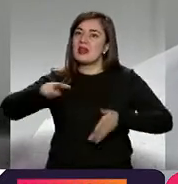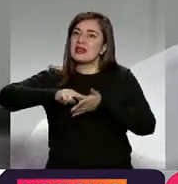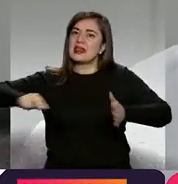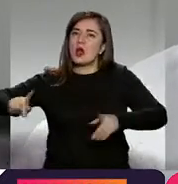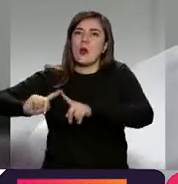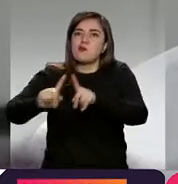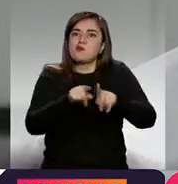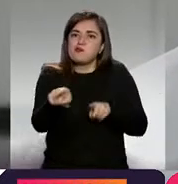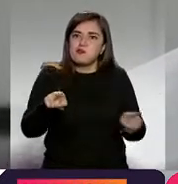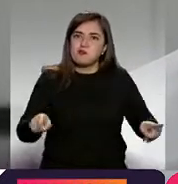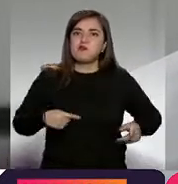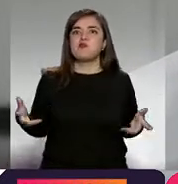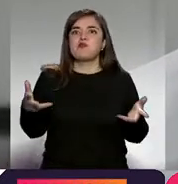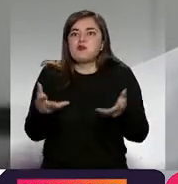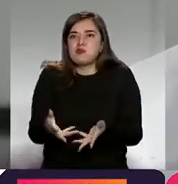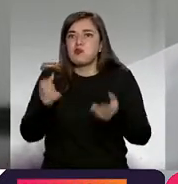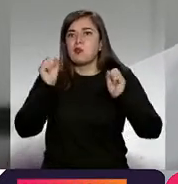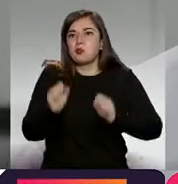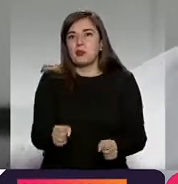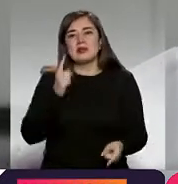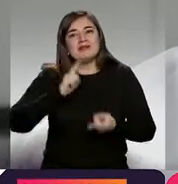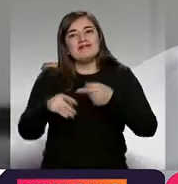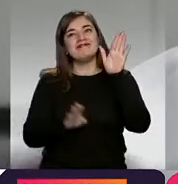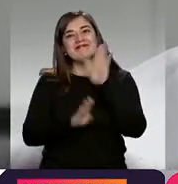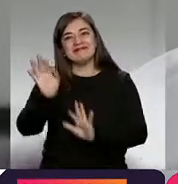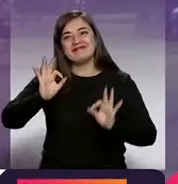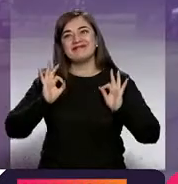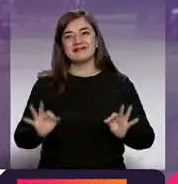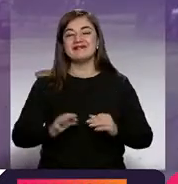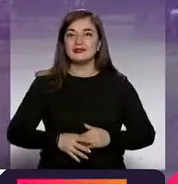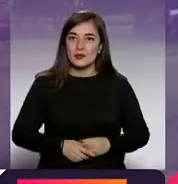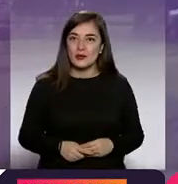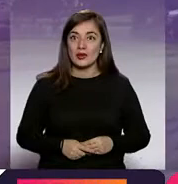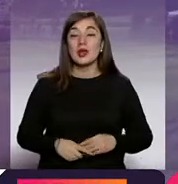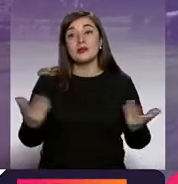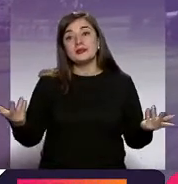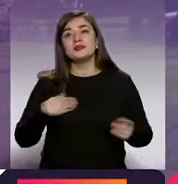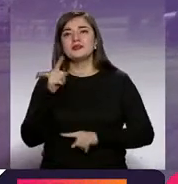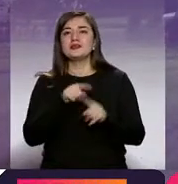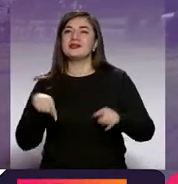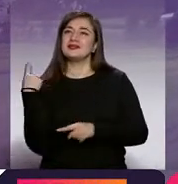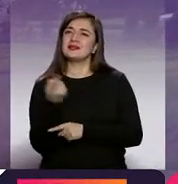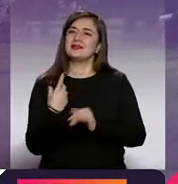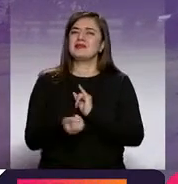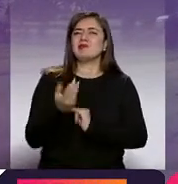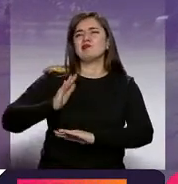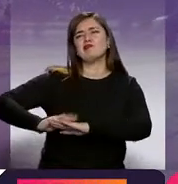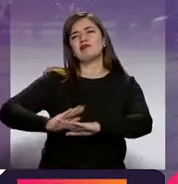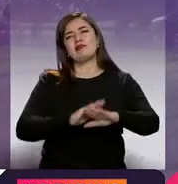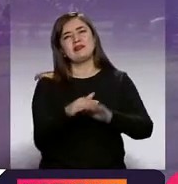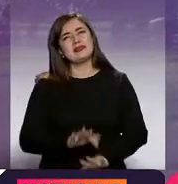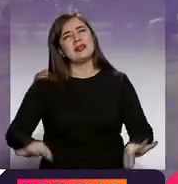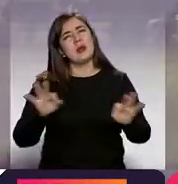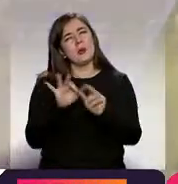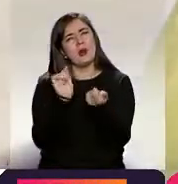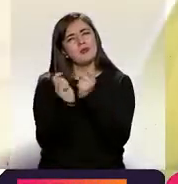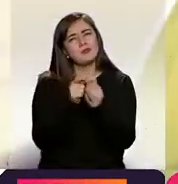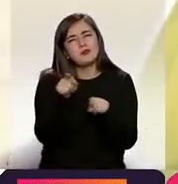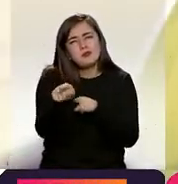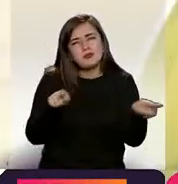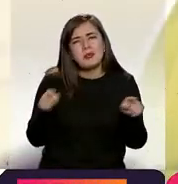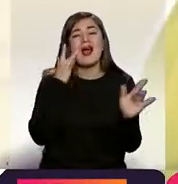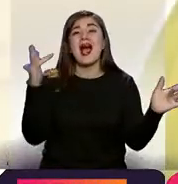a disposición en el país para el desarrollo de esta industria. Sin embargo, la industria pide que se consideren modificaciones